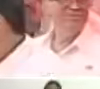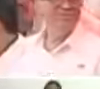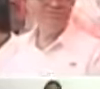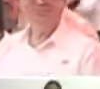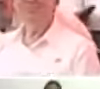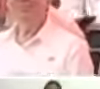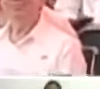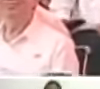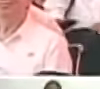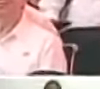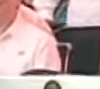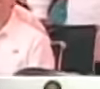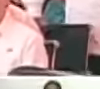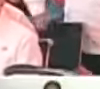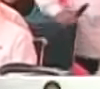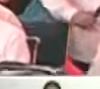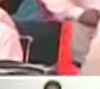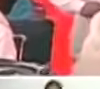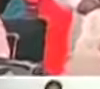nuestro gran movimiento,